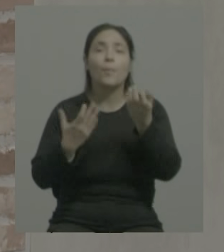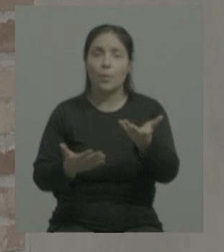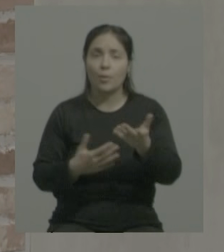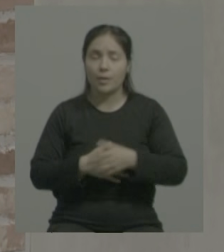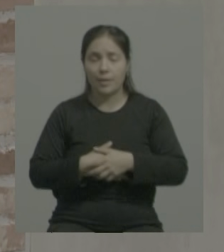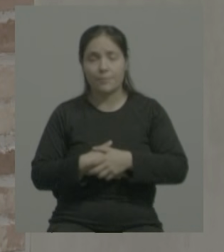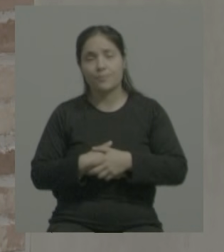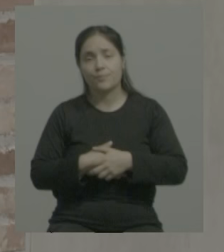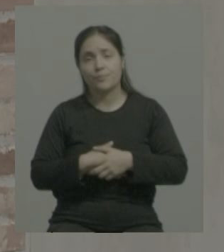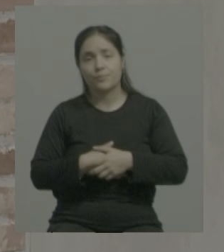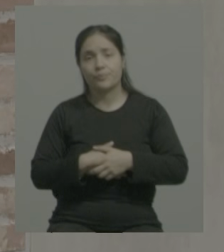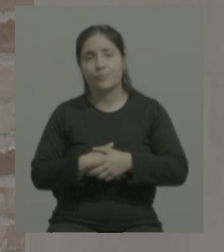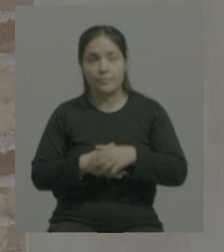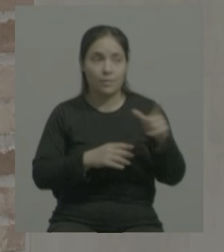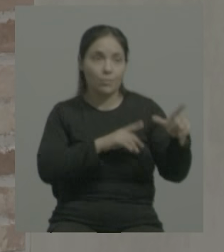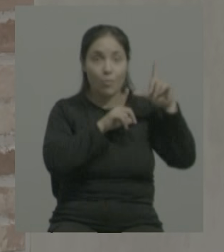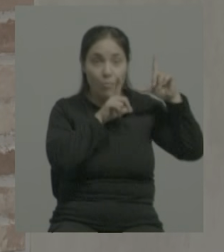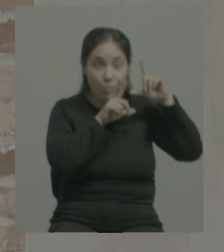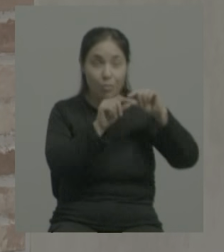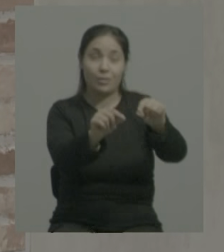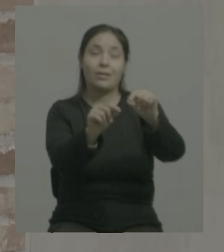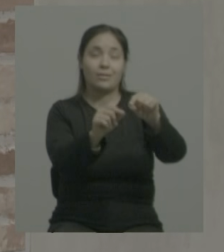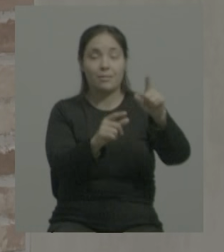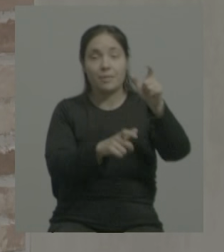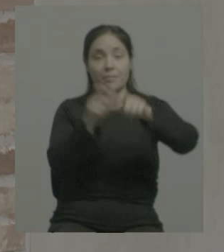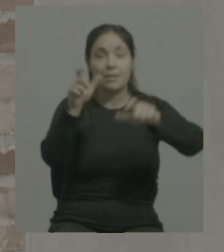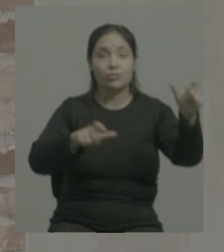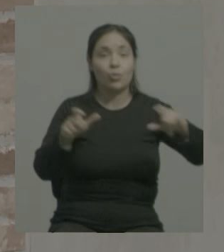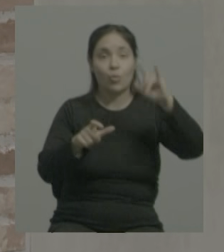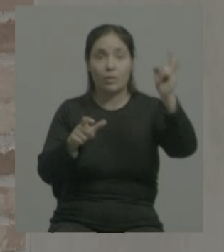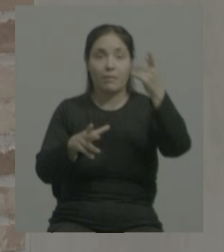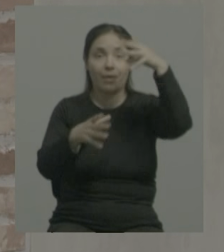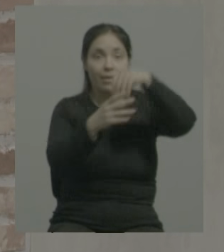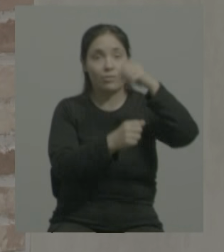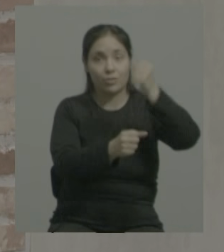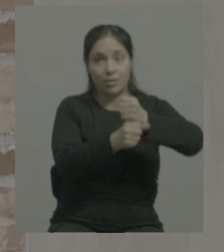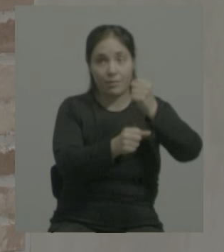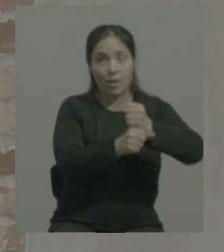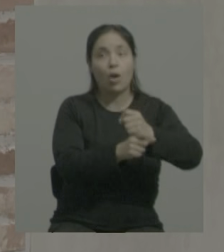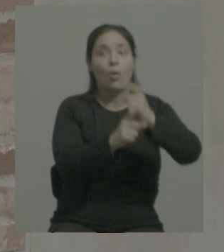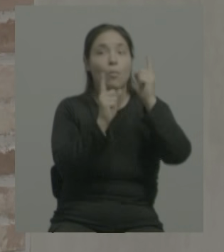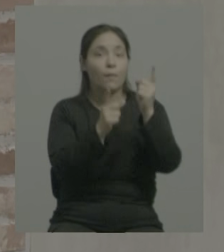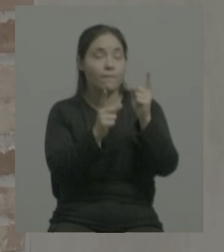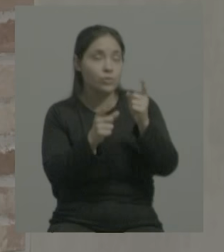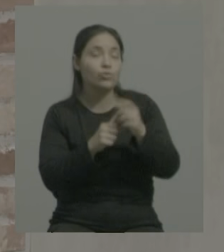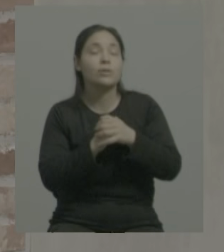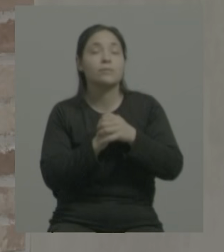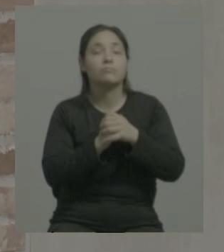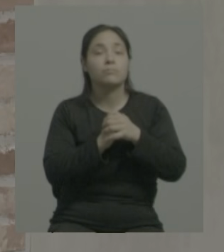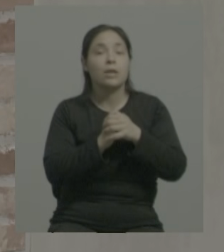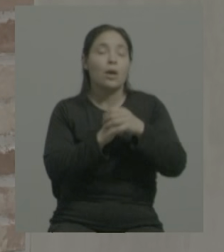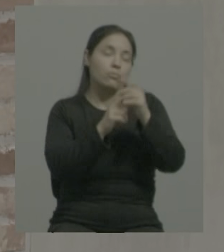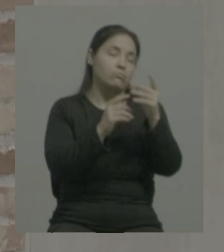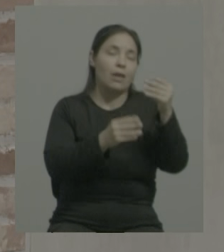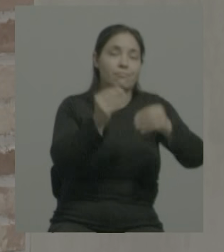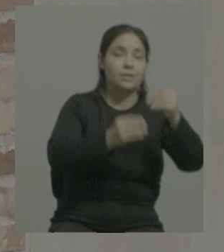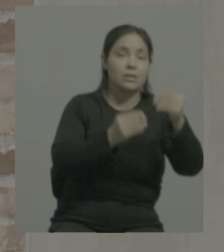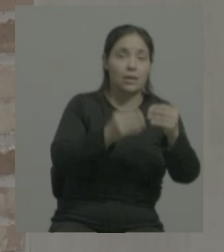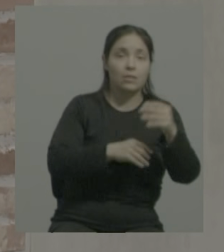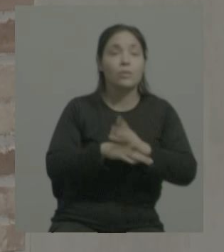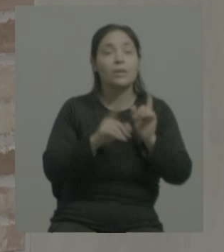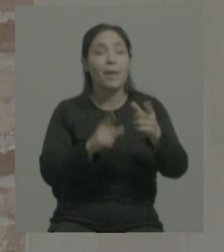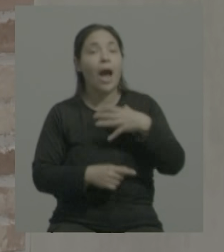atraviesa este reclamo que viene por parte de los trabajadores de la universidad, docentes, no docentes, pero también el apoyo que reciben de los